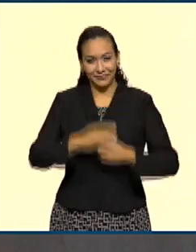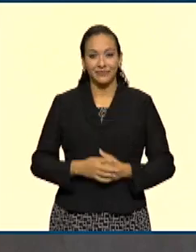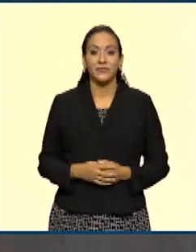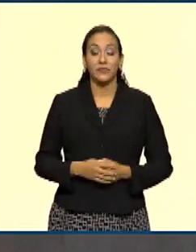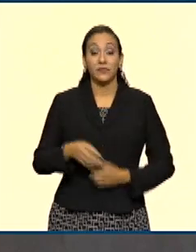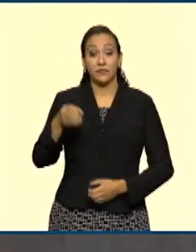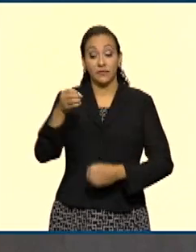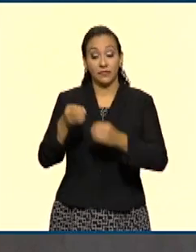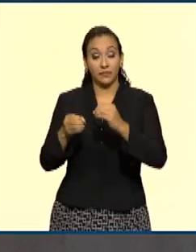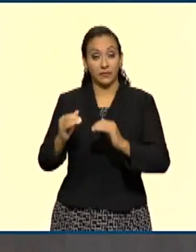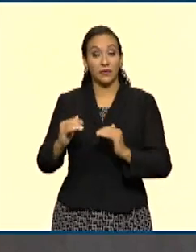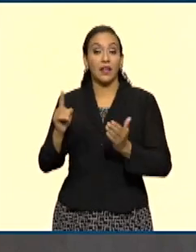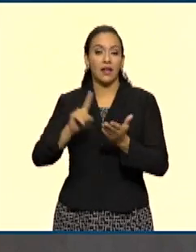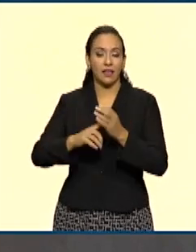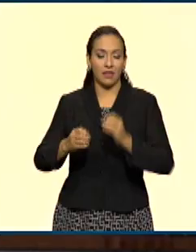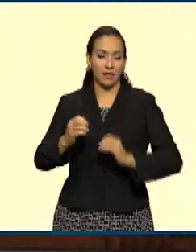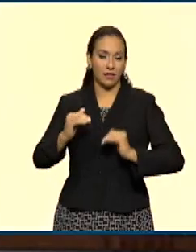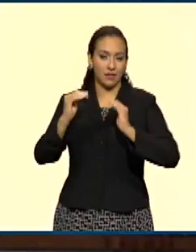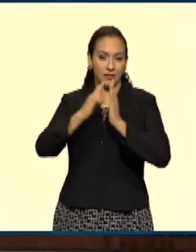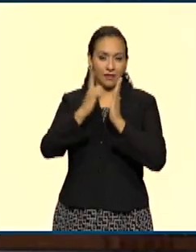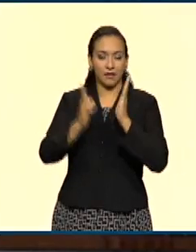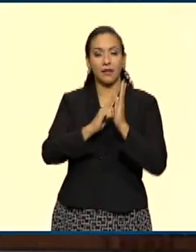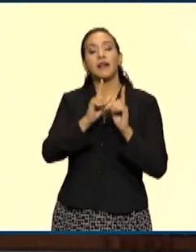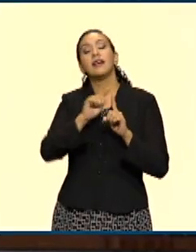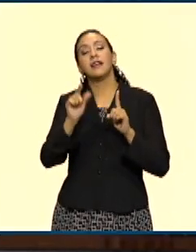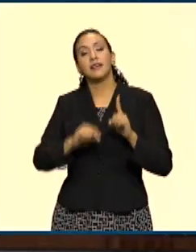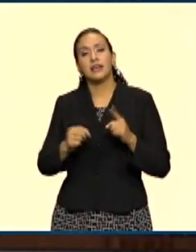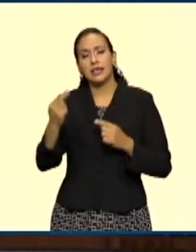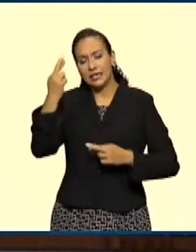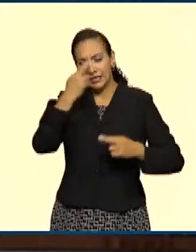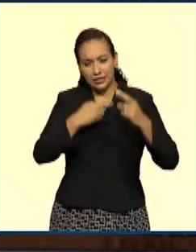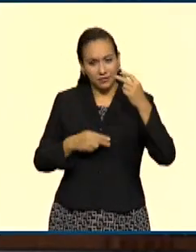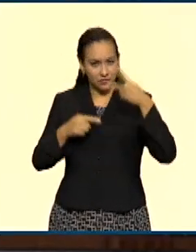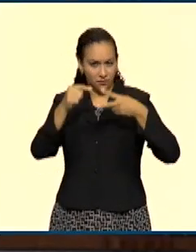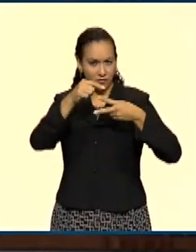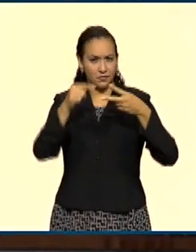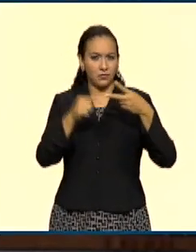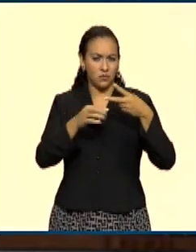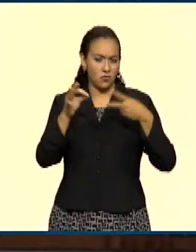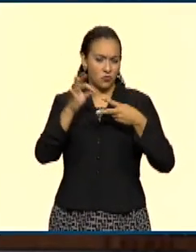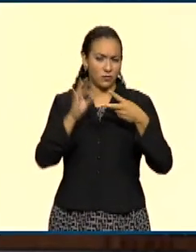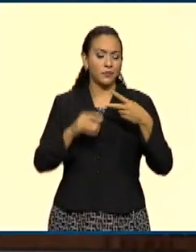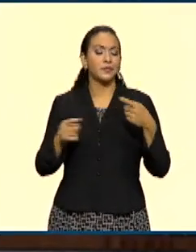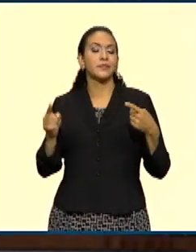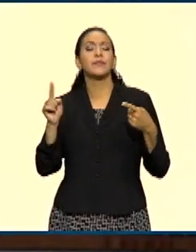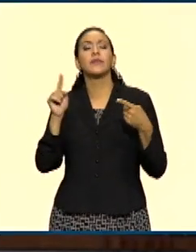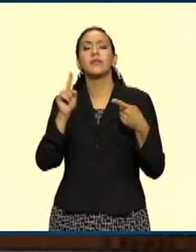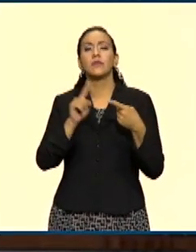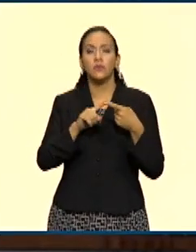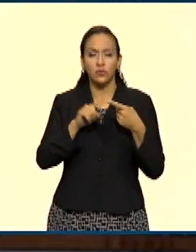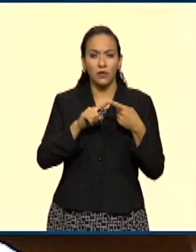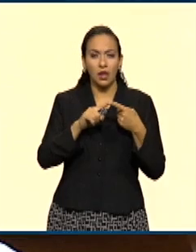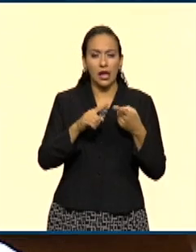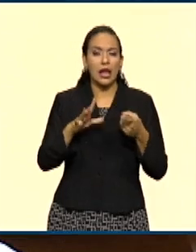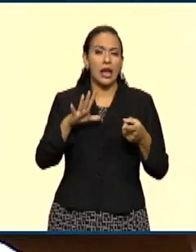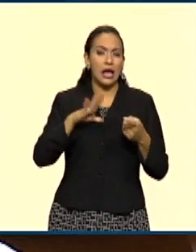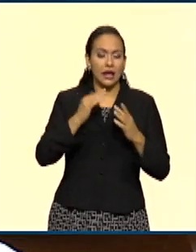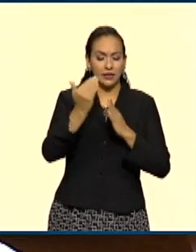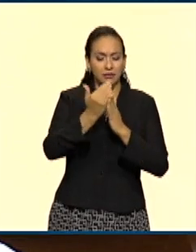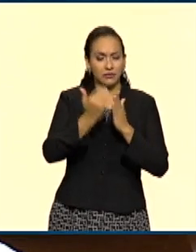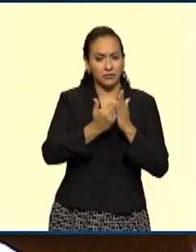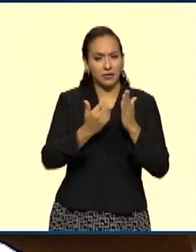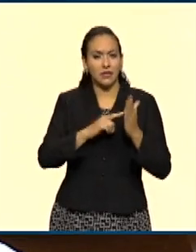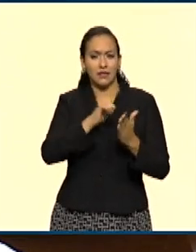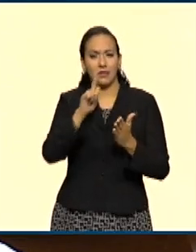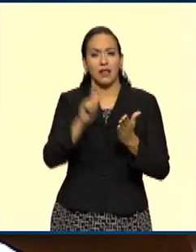El Pleno de la Suprema Corte de Justicia resolvió dos acciones de inconstitucionalidad. La primera de ellas contra diversas disposiciones